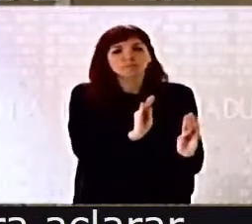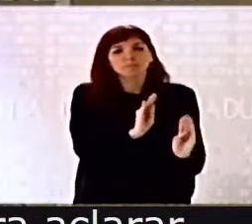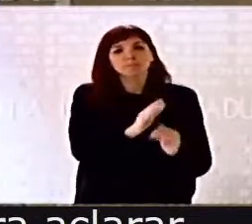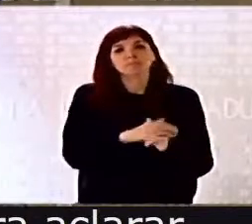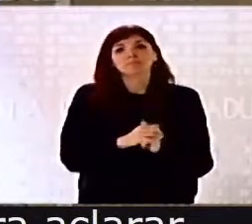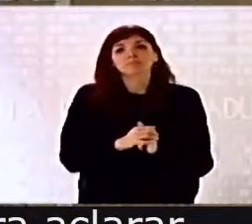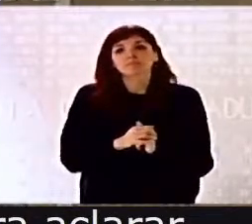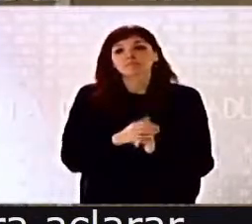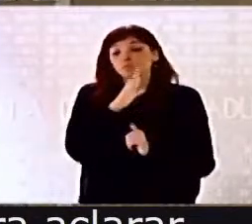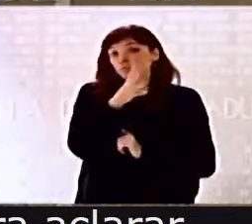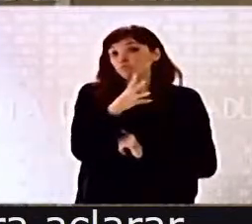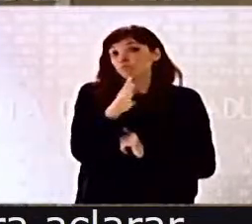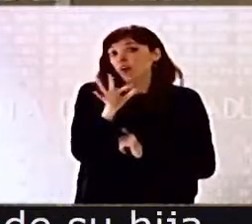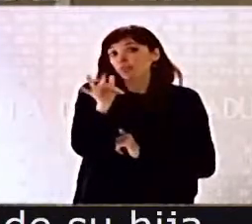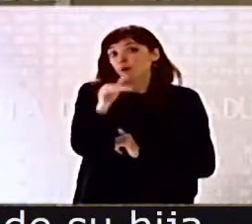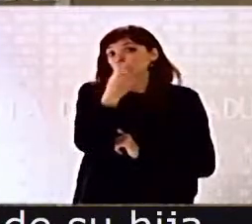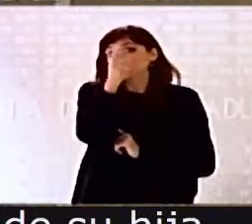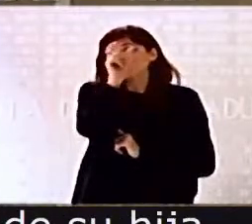porque además